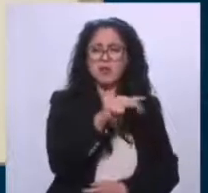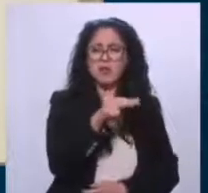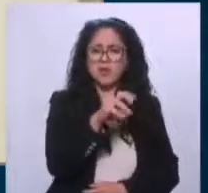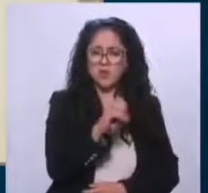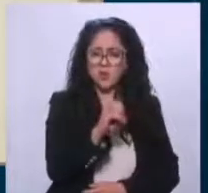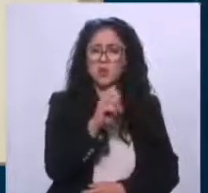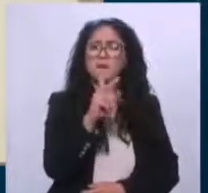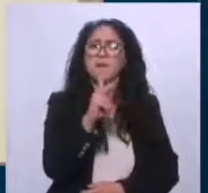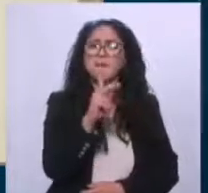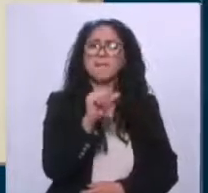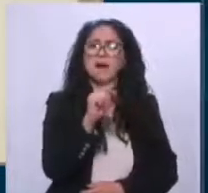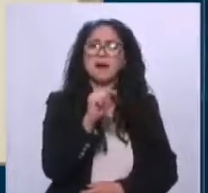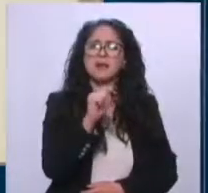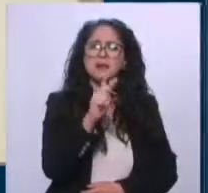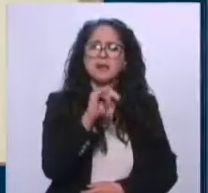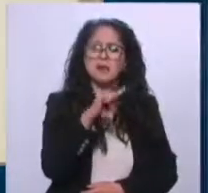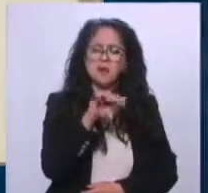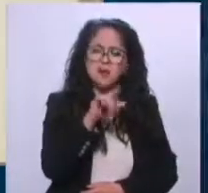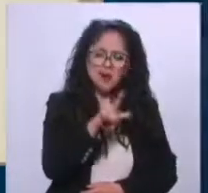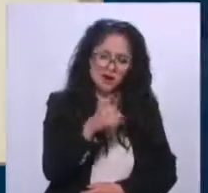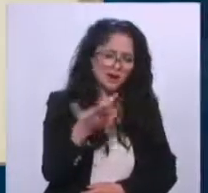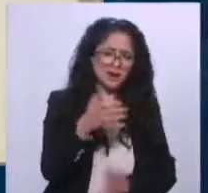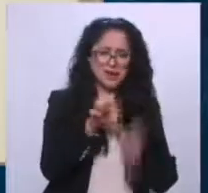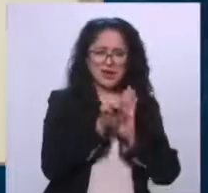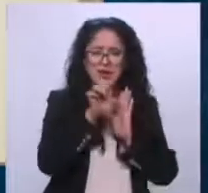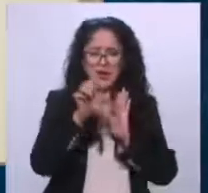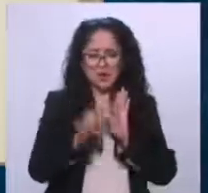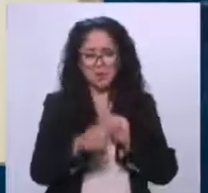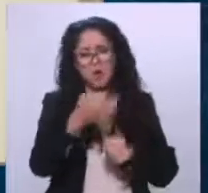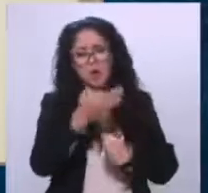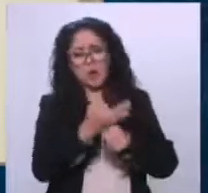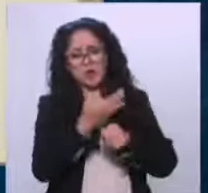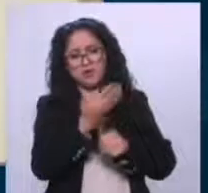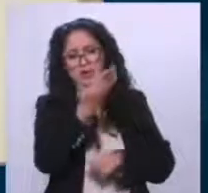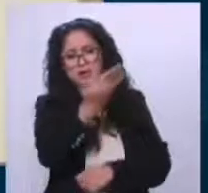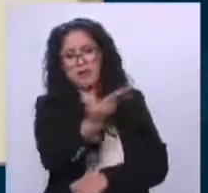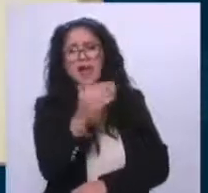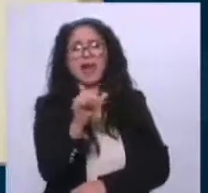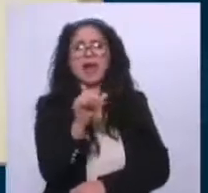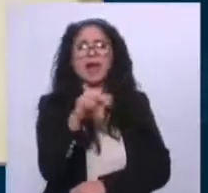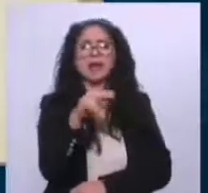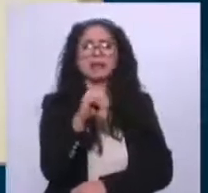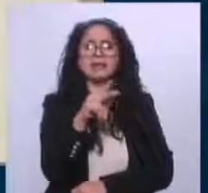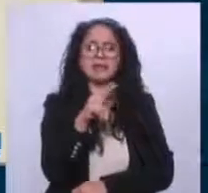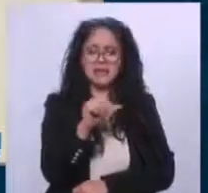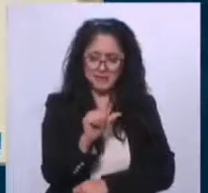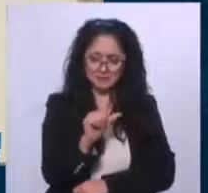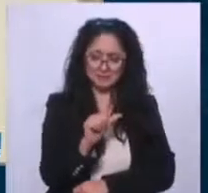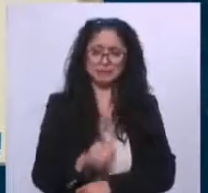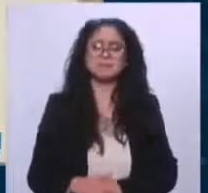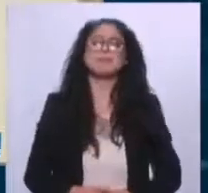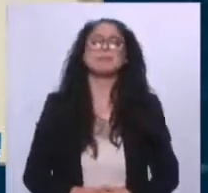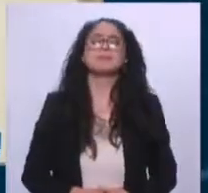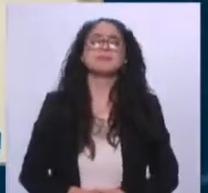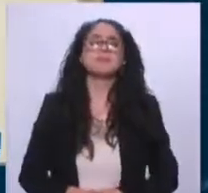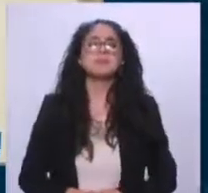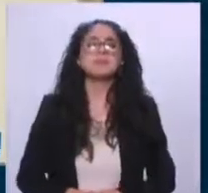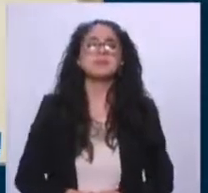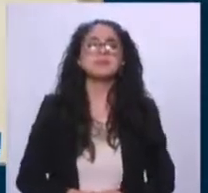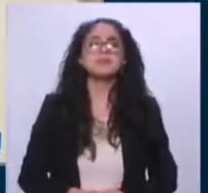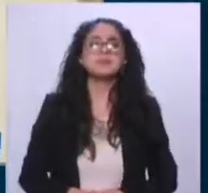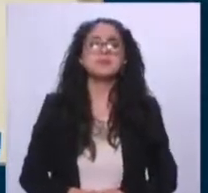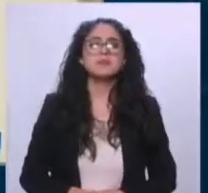incidencia real en delitos de índole patrimonial, como es el que se le imputa a Ancira. Bajo esta perspectiva, y como ya lo comentaba,